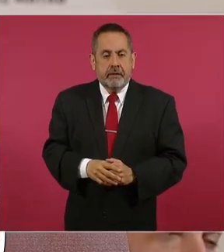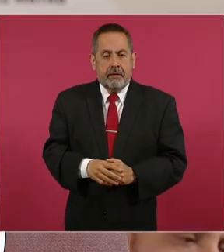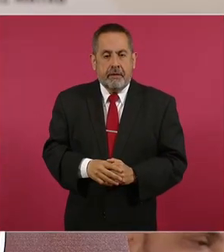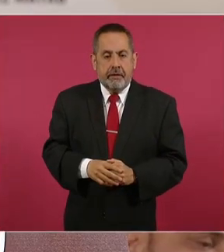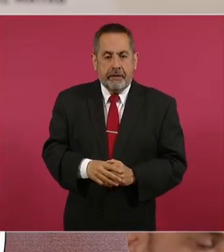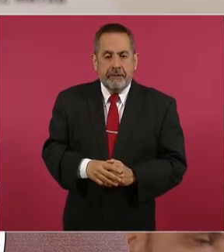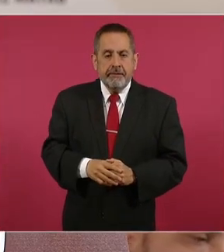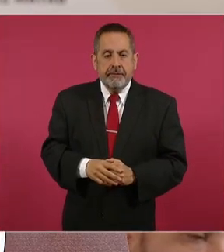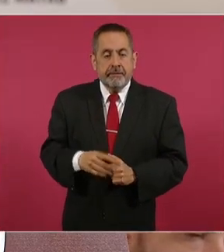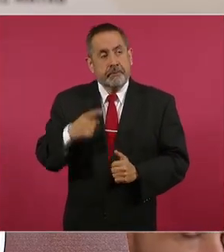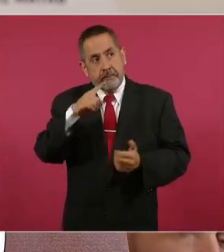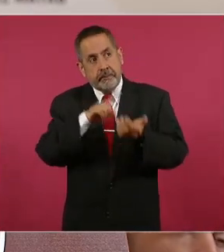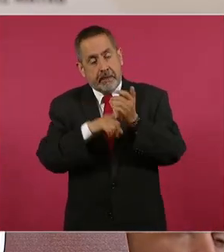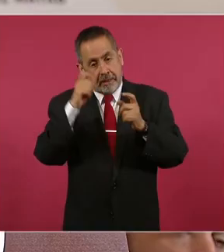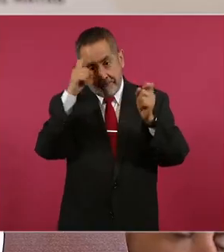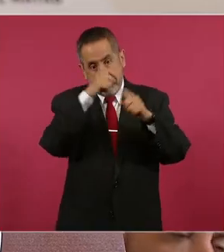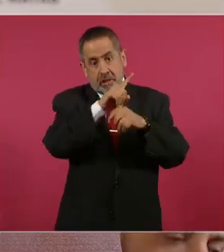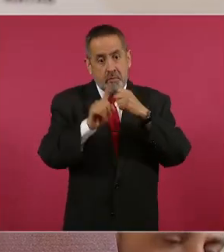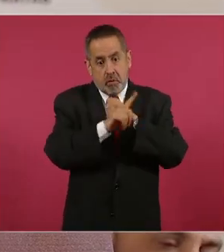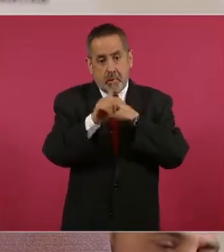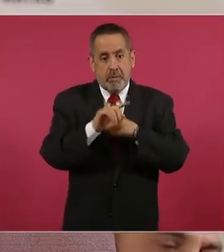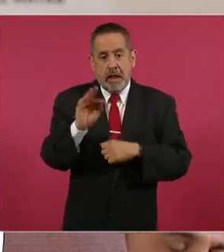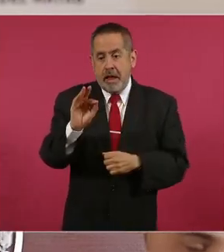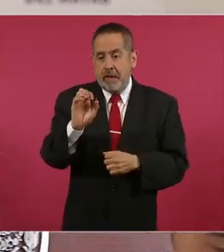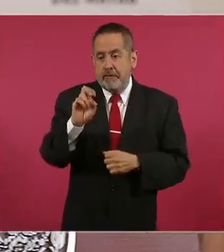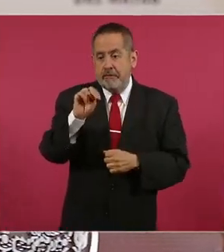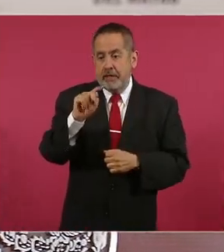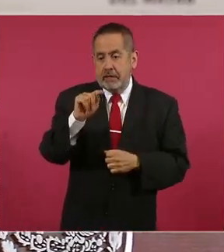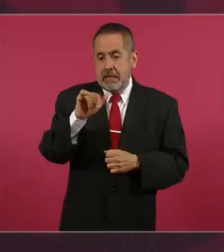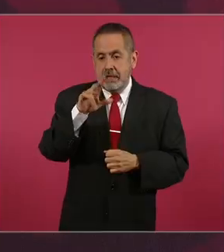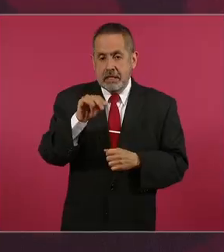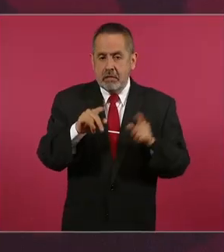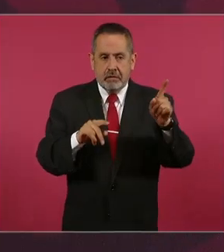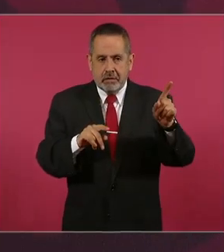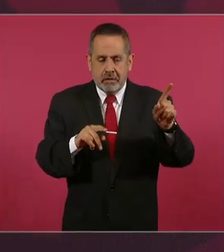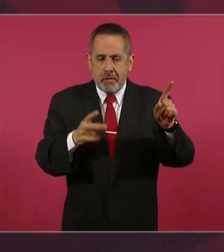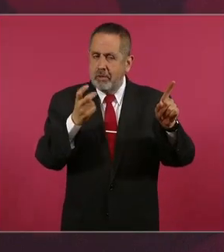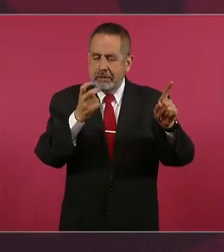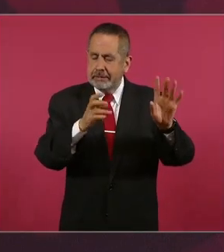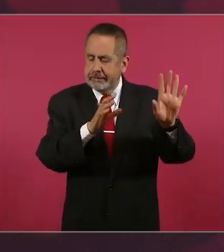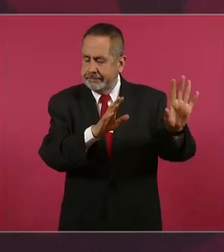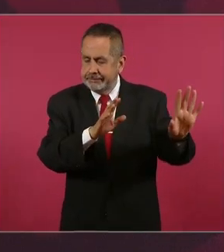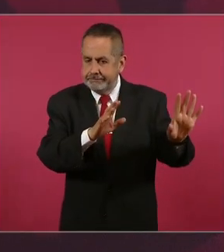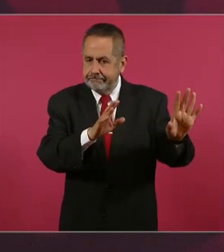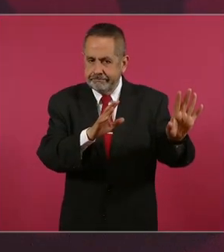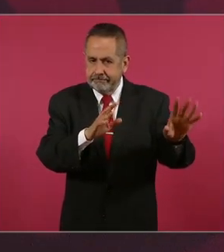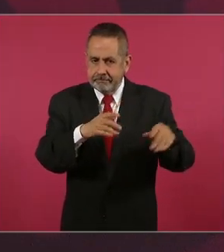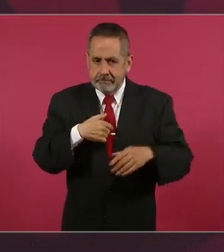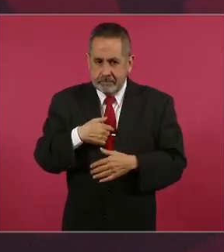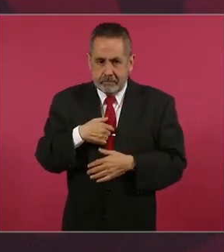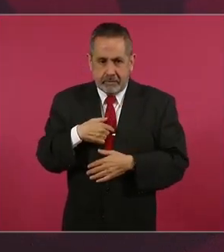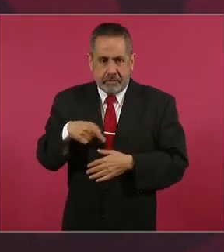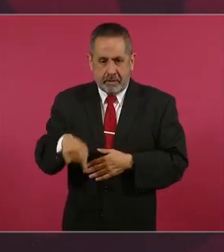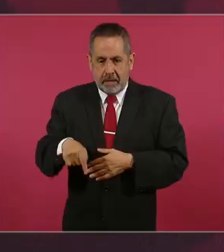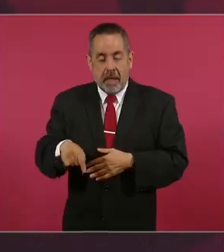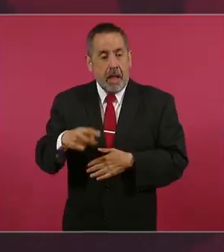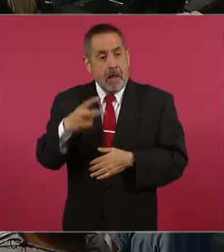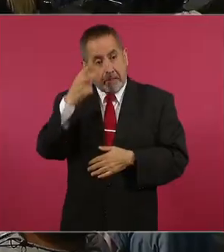enfrentar el problema del fentanilo, y por eso también no vamos a aceptar que México sea piñata